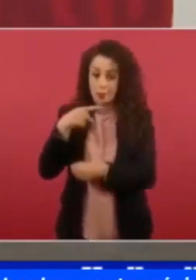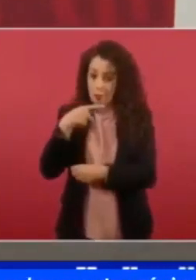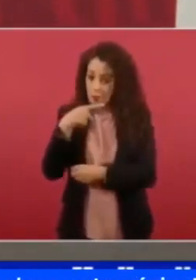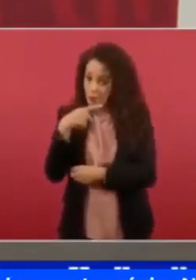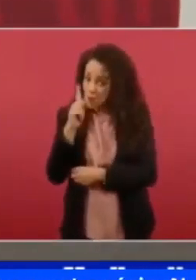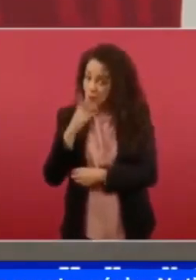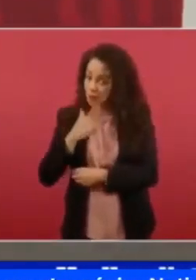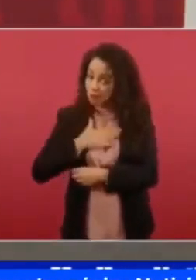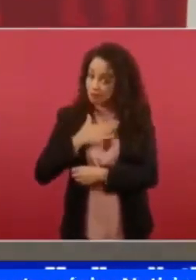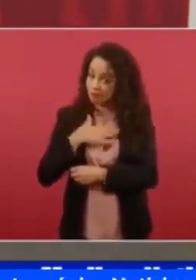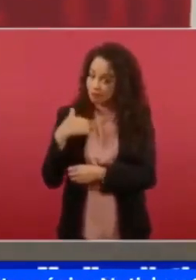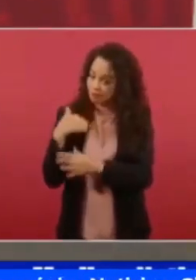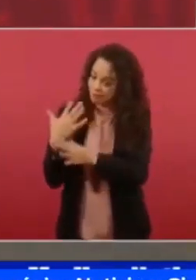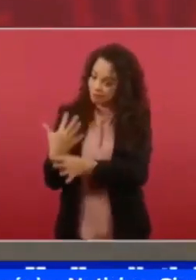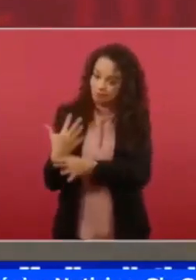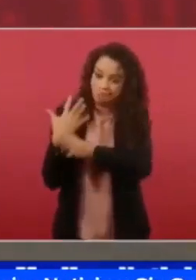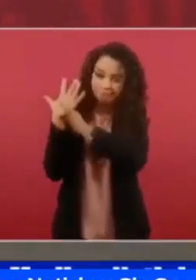como